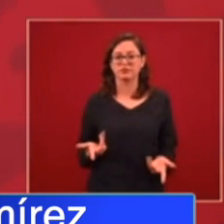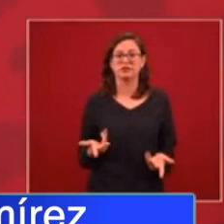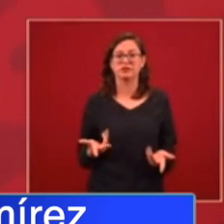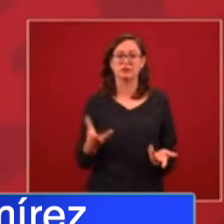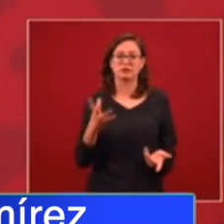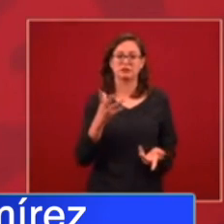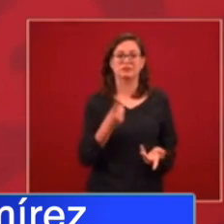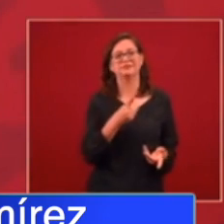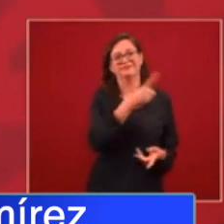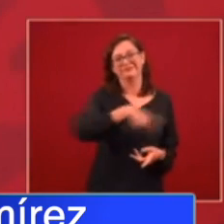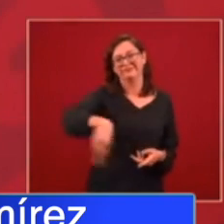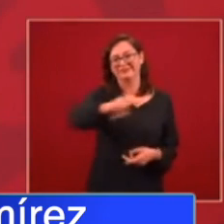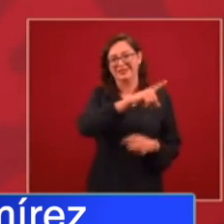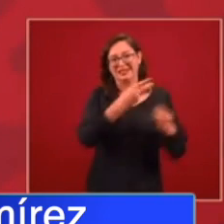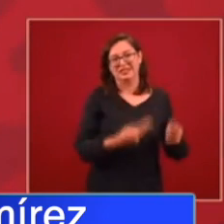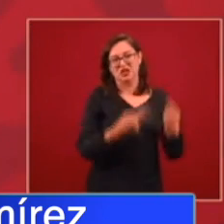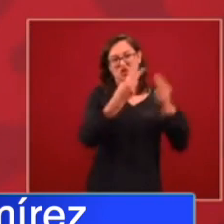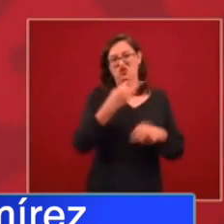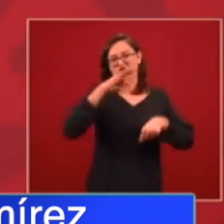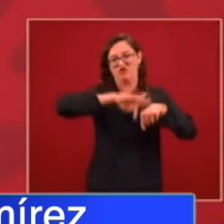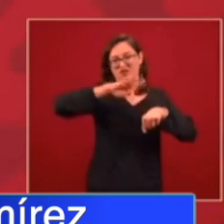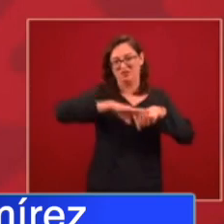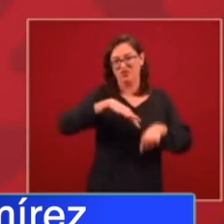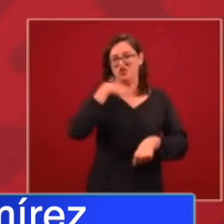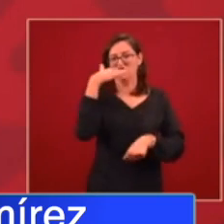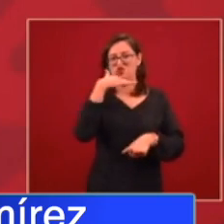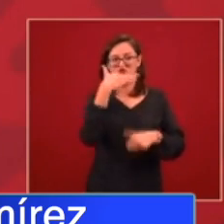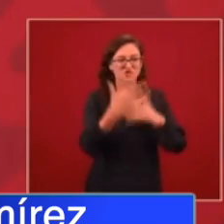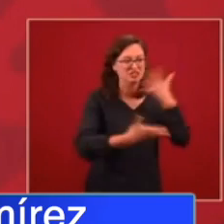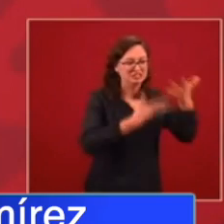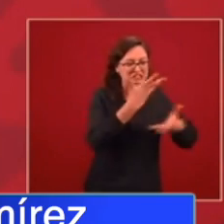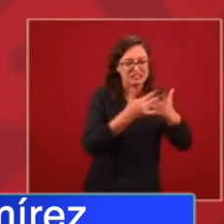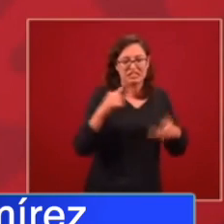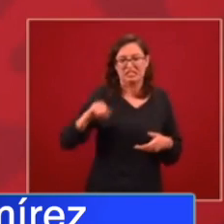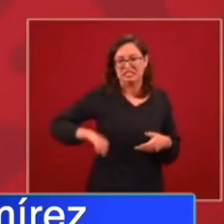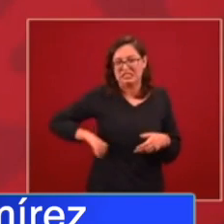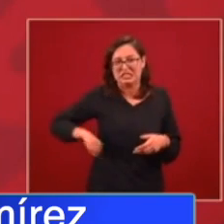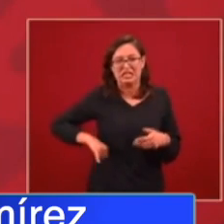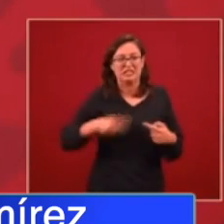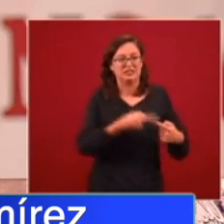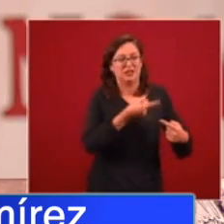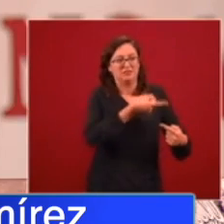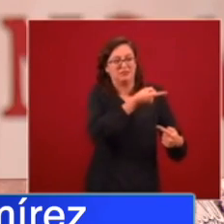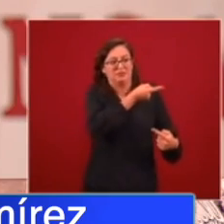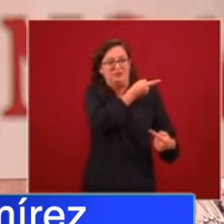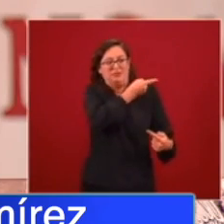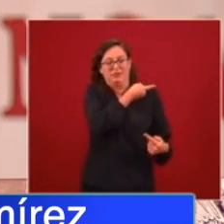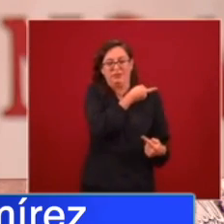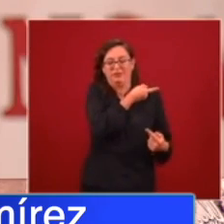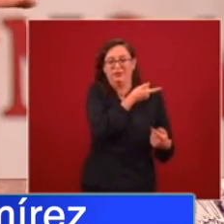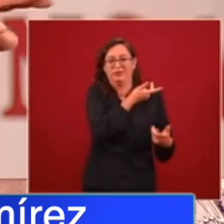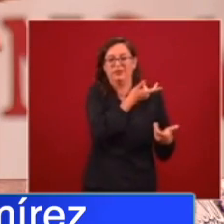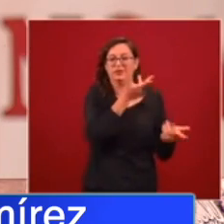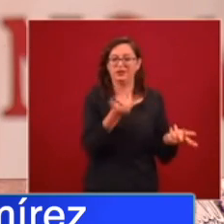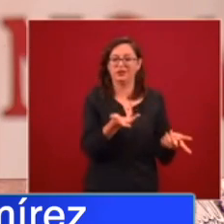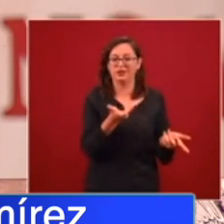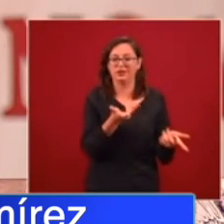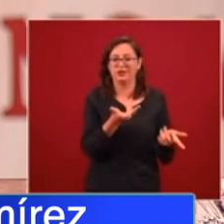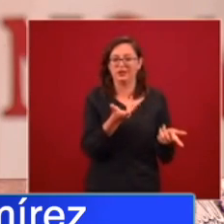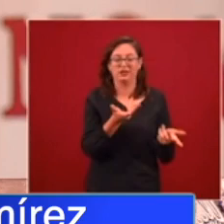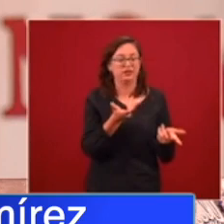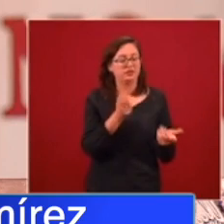intereses creados, a la corrupción que imperaba, y es otro